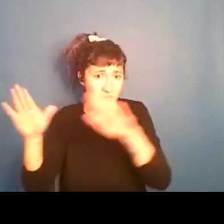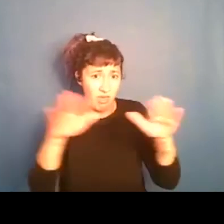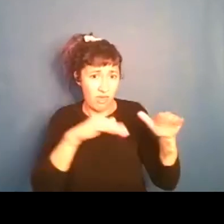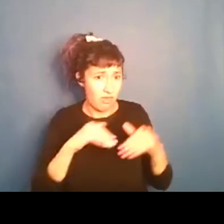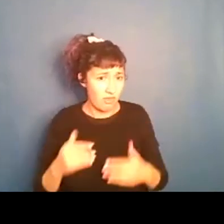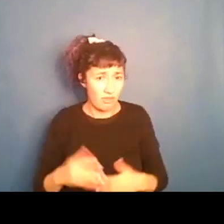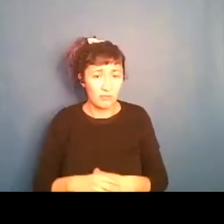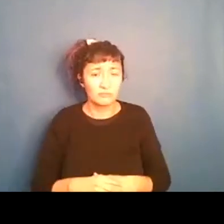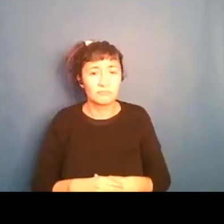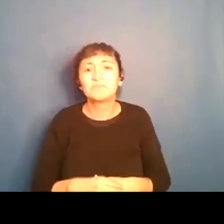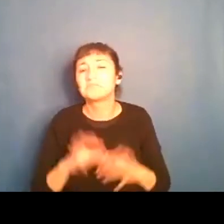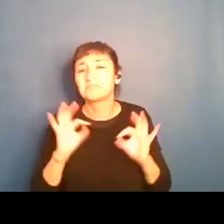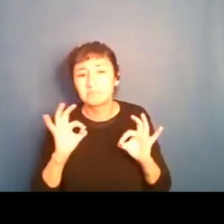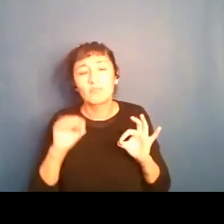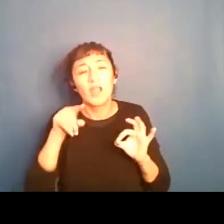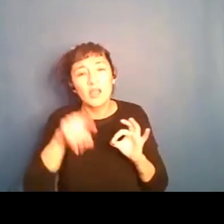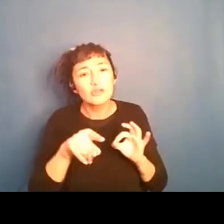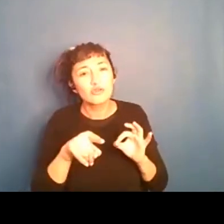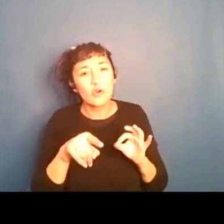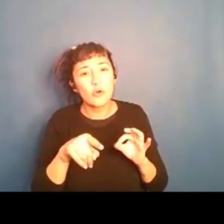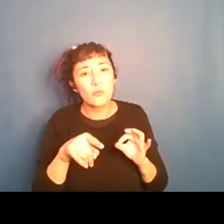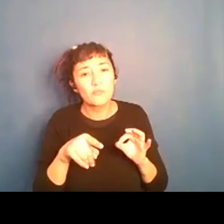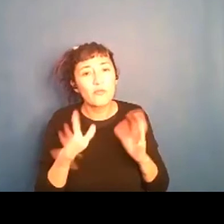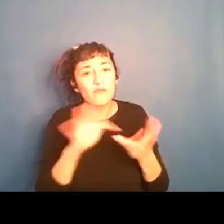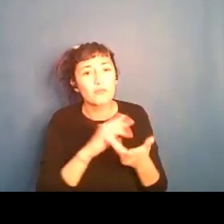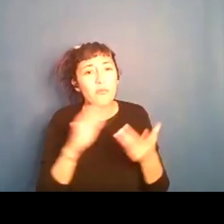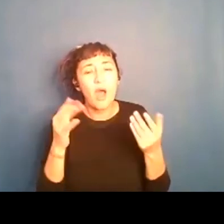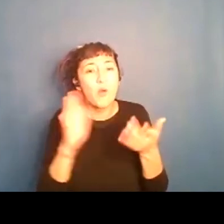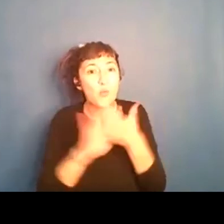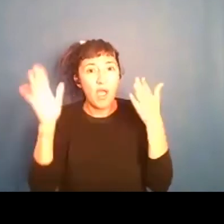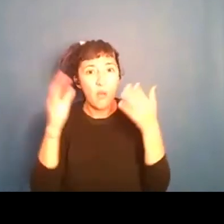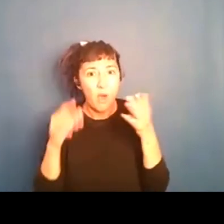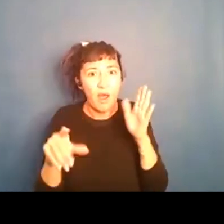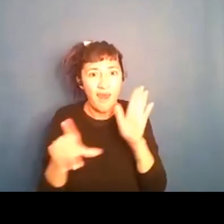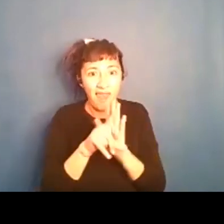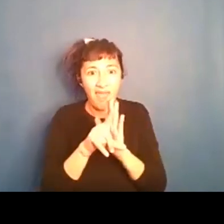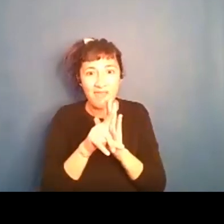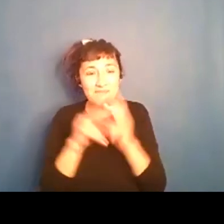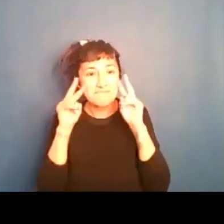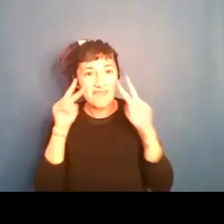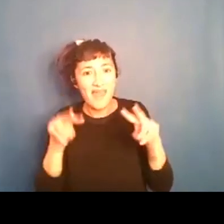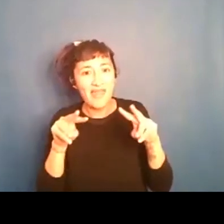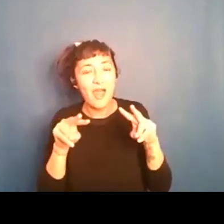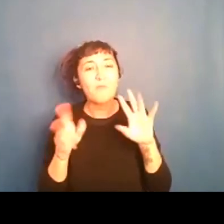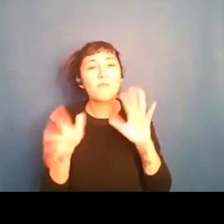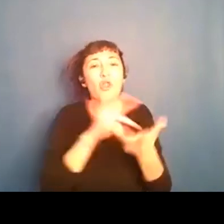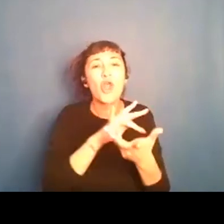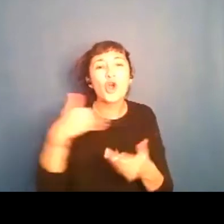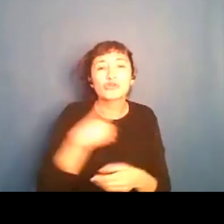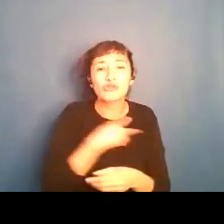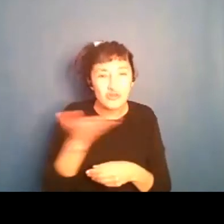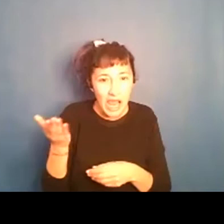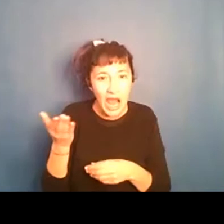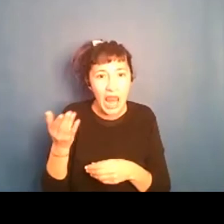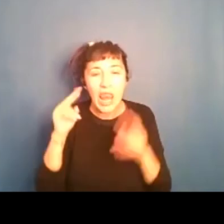Perfecto. Eso es lo que viene a traer como nuevo la ley, ¿no? La mirada desde el modelo social, la mirada de los